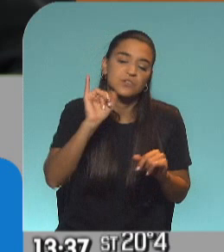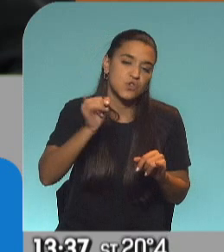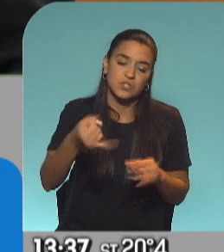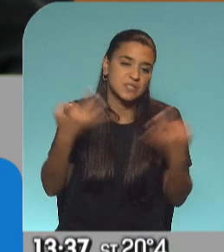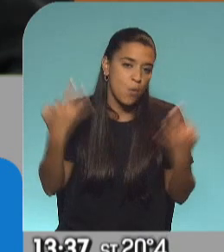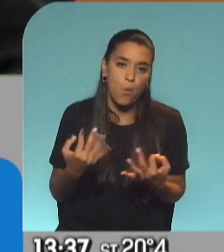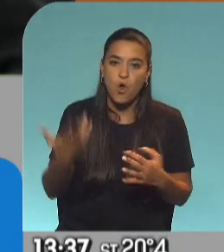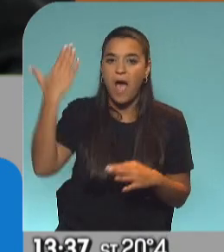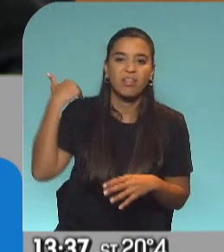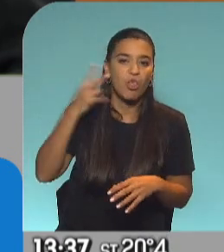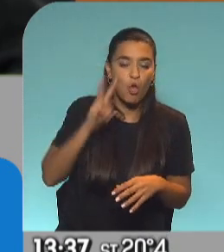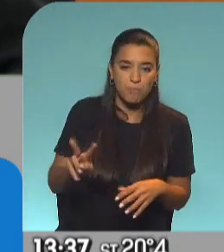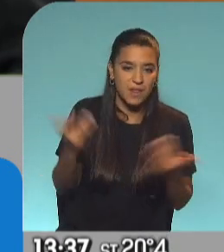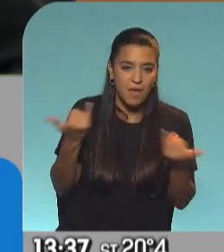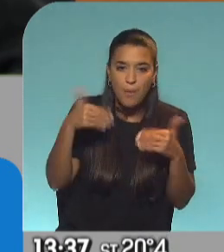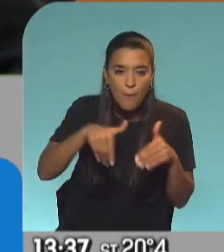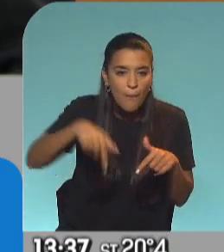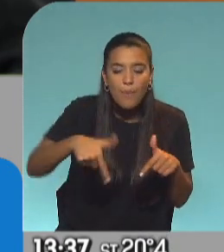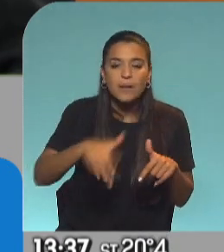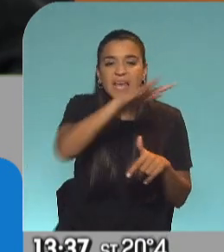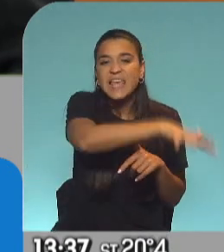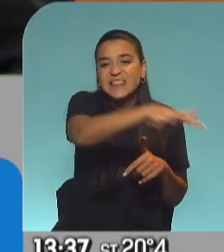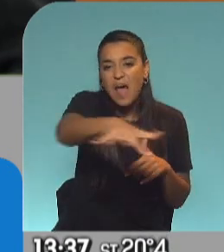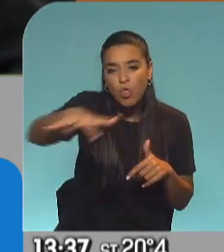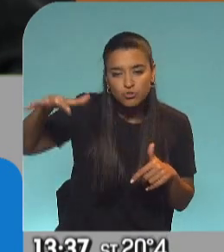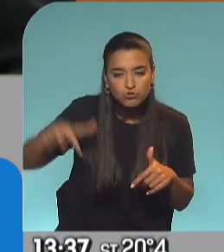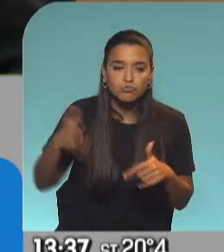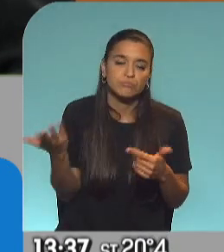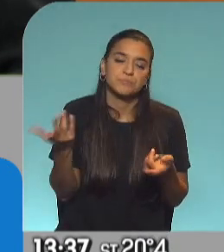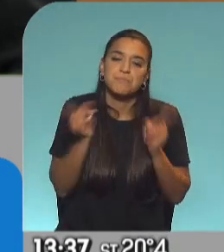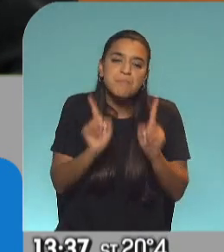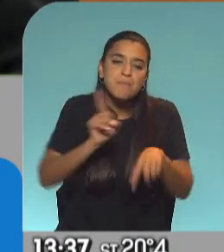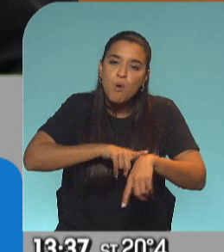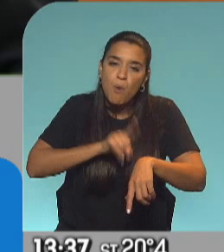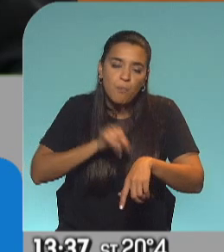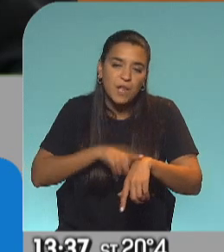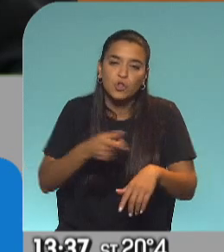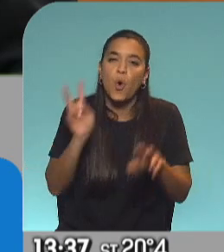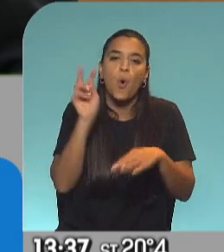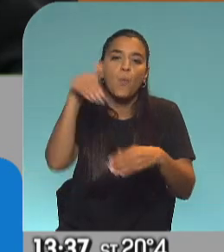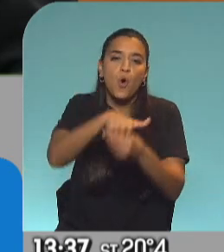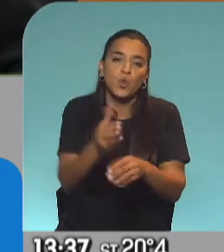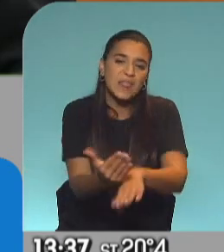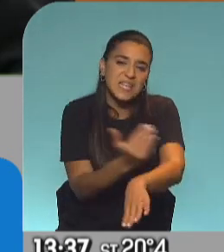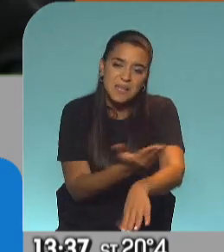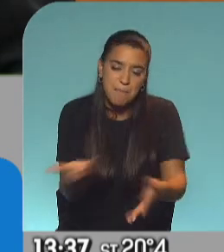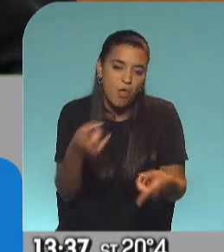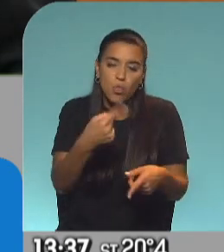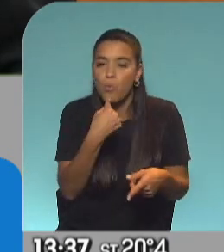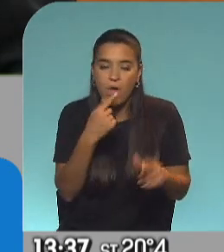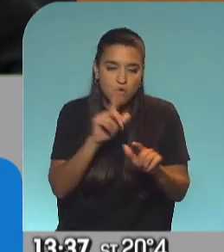ya ocurrió en el 2000 y está ocurriendo en los estados, está ocurriendo mientras con el voto anticipado. Eso no hay